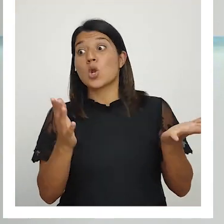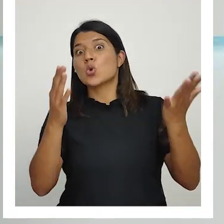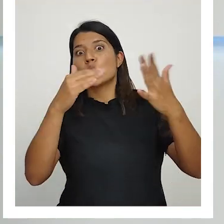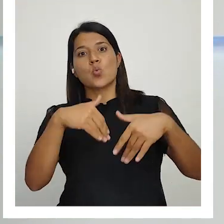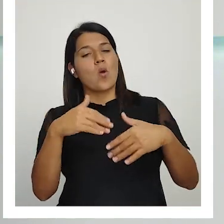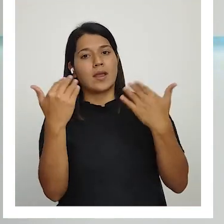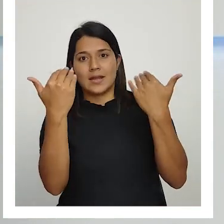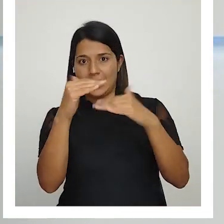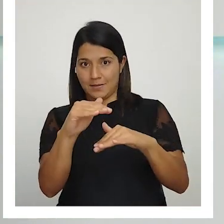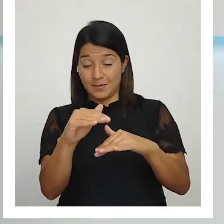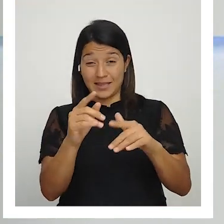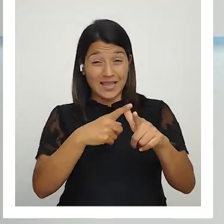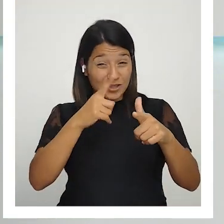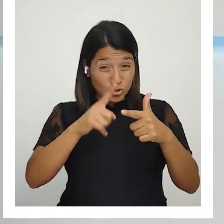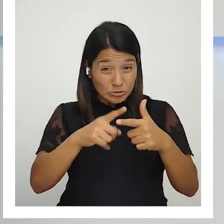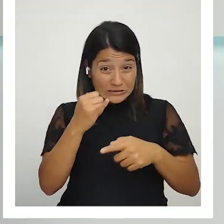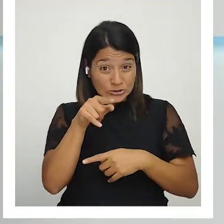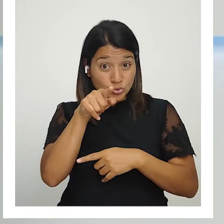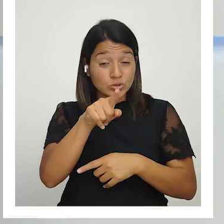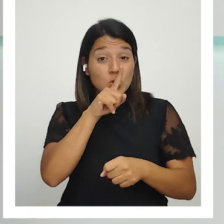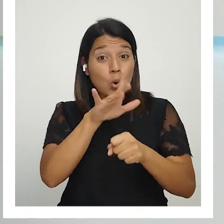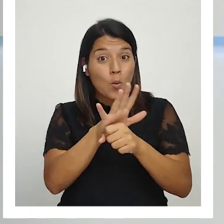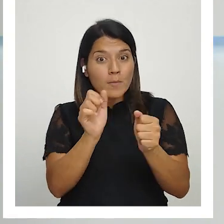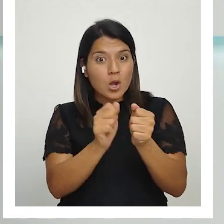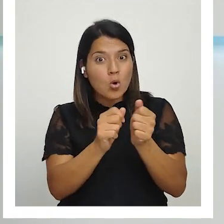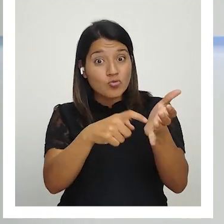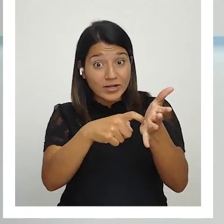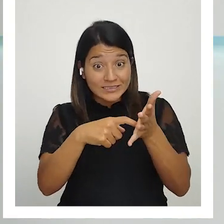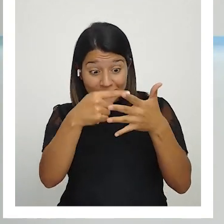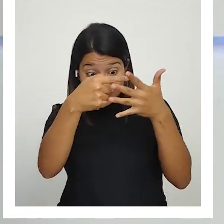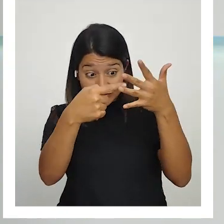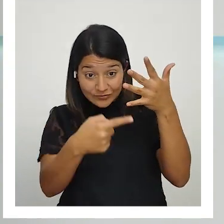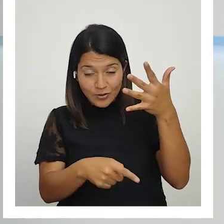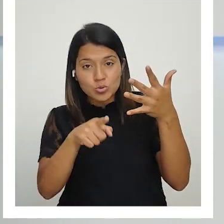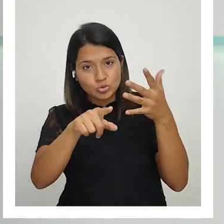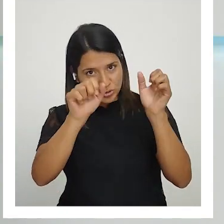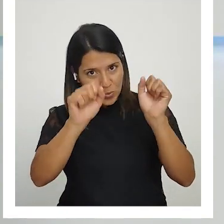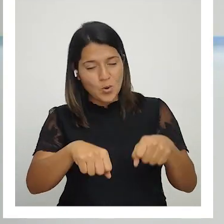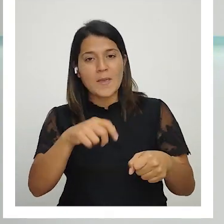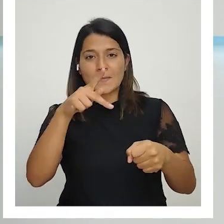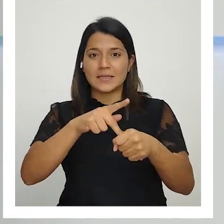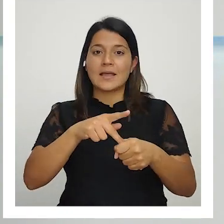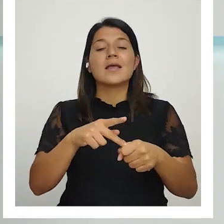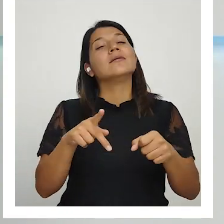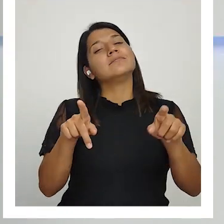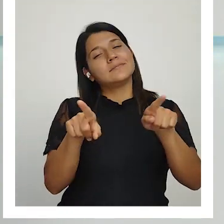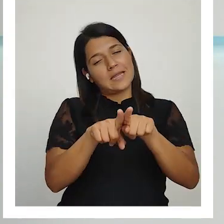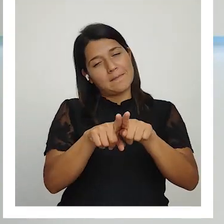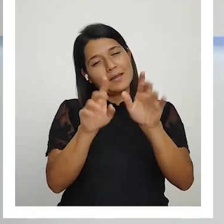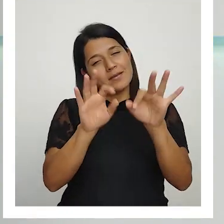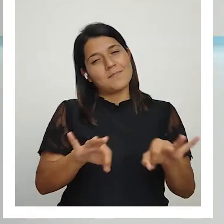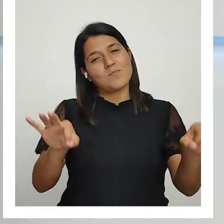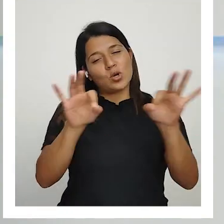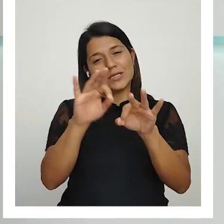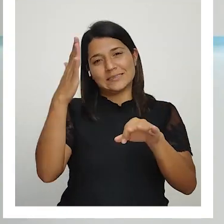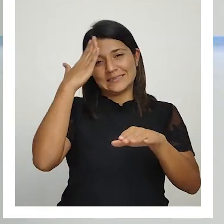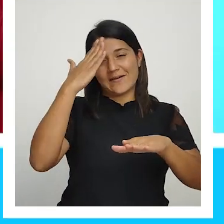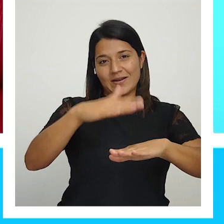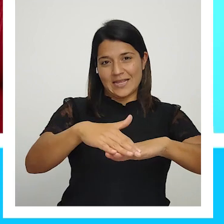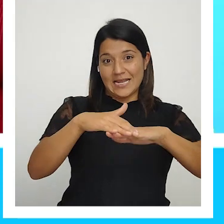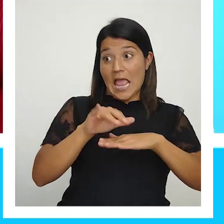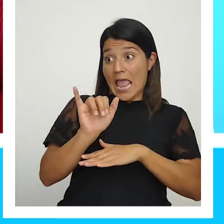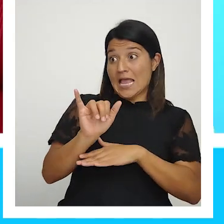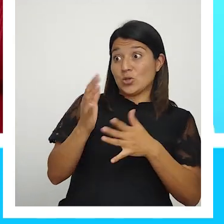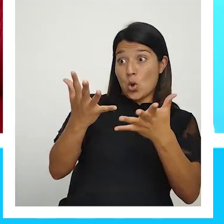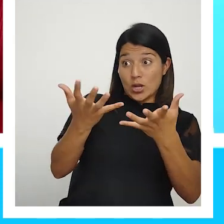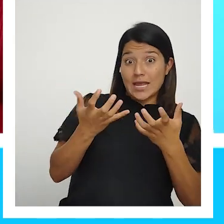estos requisitos pueden aplicar. Y, por supuesto, el dominio del idioma inglés, ¿verdad? Es muy importante. Eso le iba a preguntar,